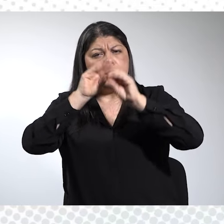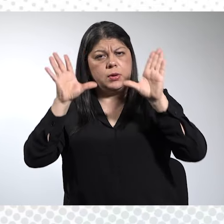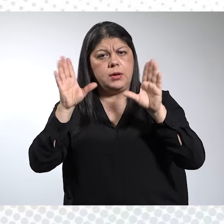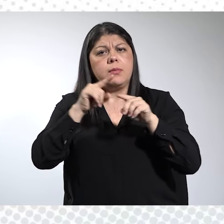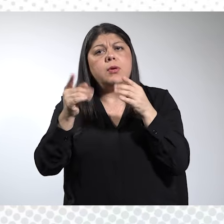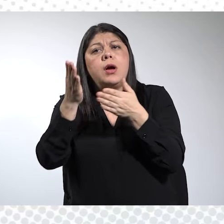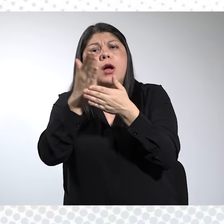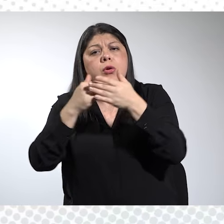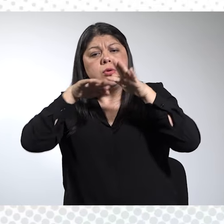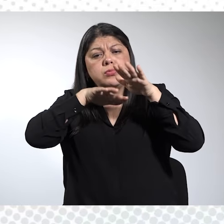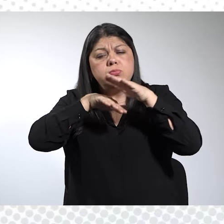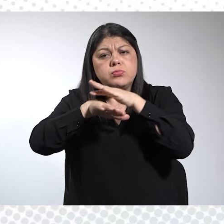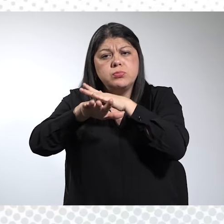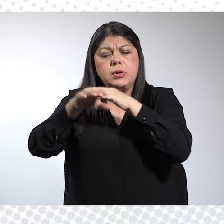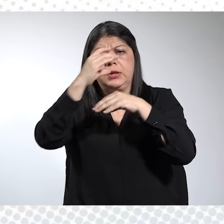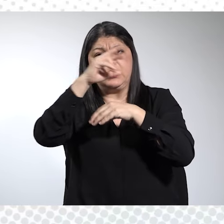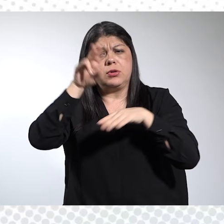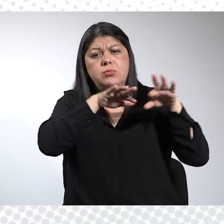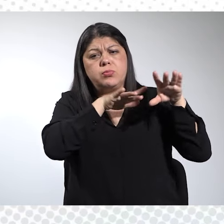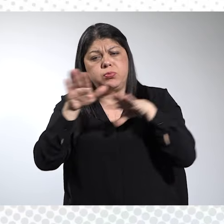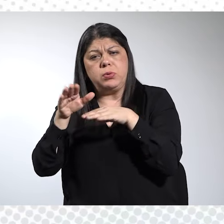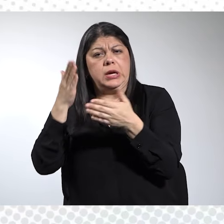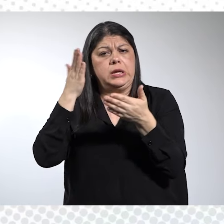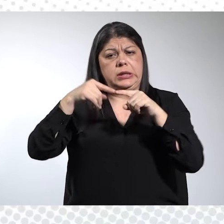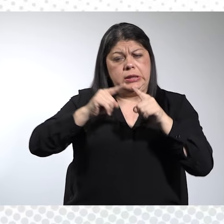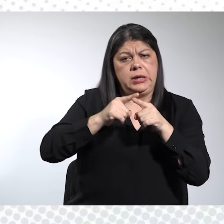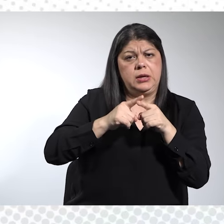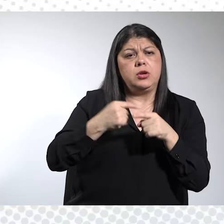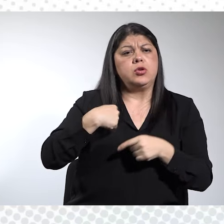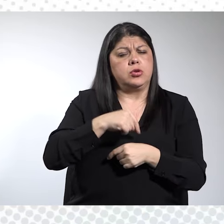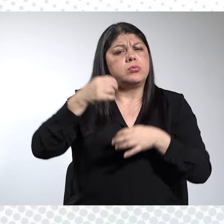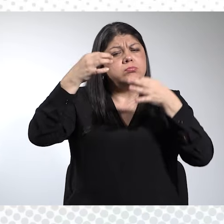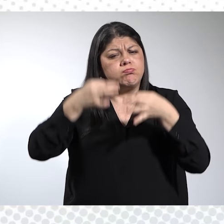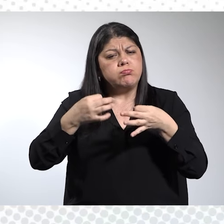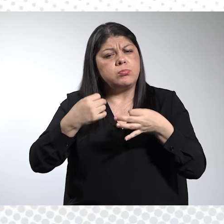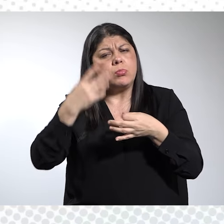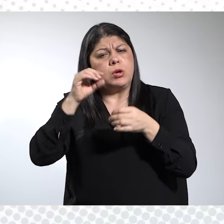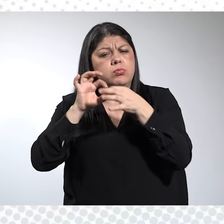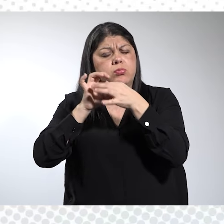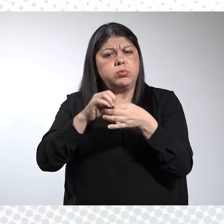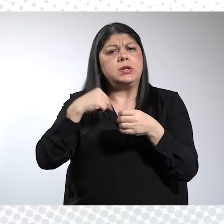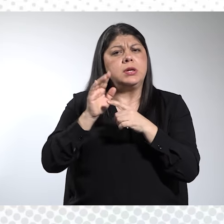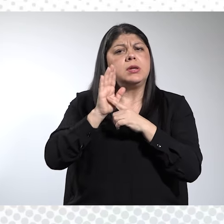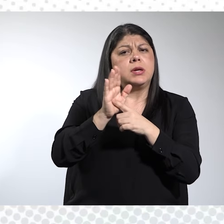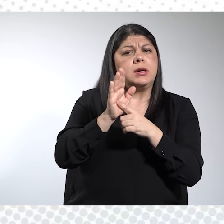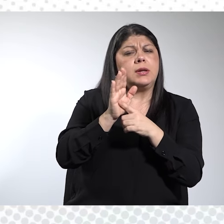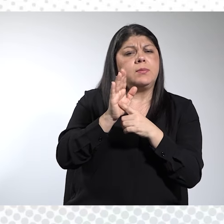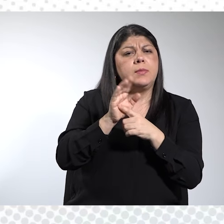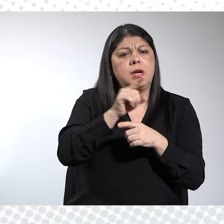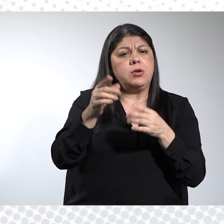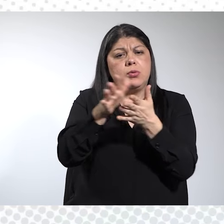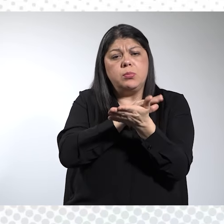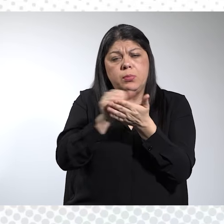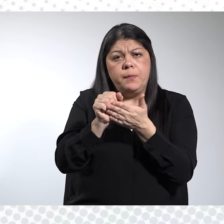clarísimo. Pero si ha venido personas a que han venido a hacer daño, pues nosotros tomaremos las decisiones pertinentes porque si ya está demostrado que vienen